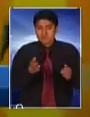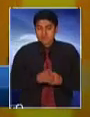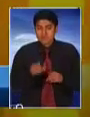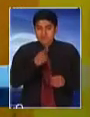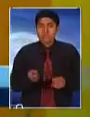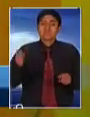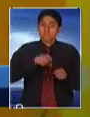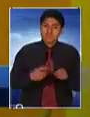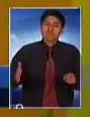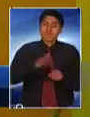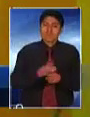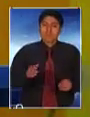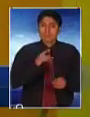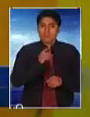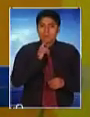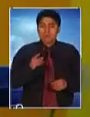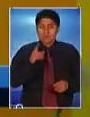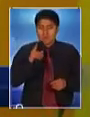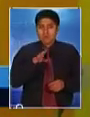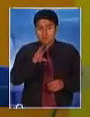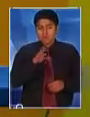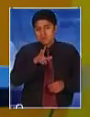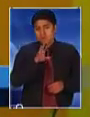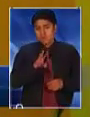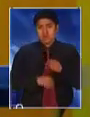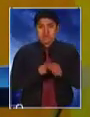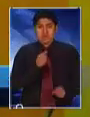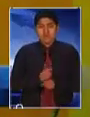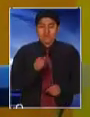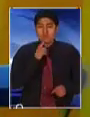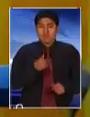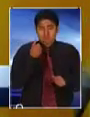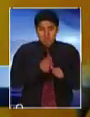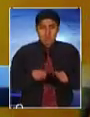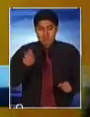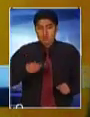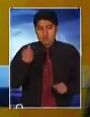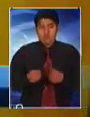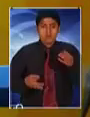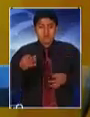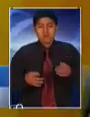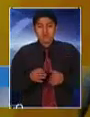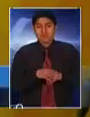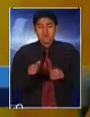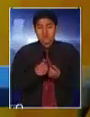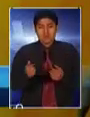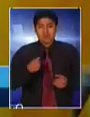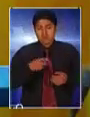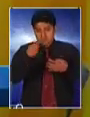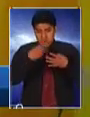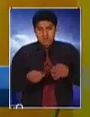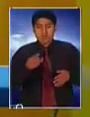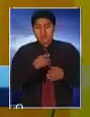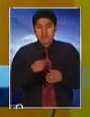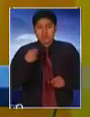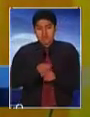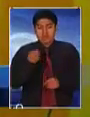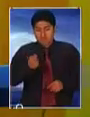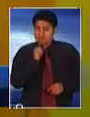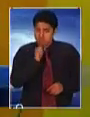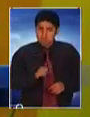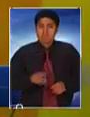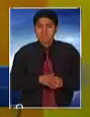nos expongan 3 o 4 años a estar pagando el juicio con esas míseras